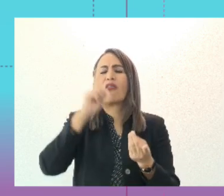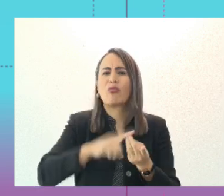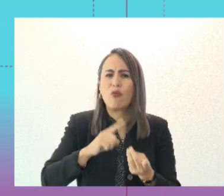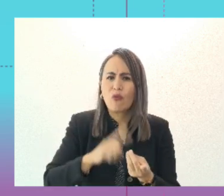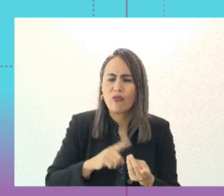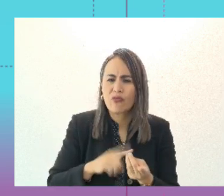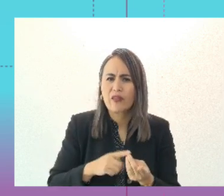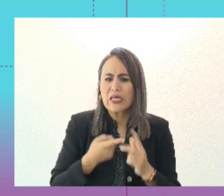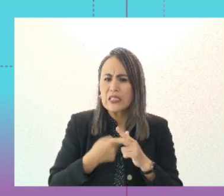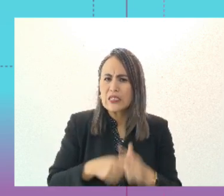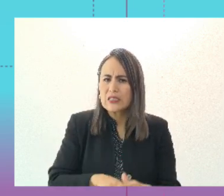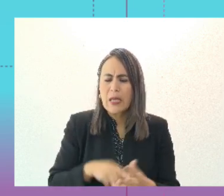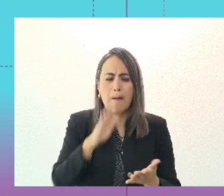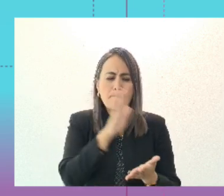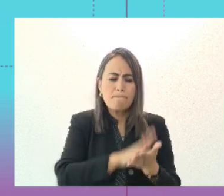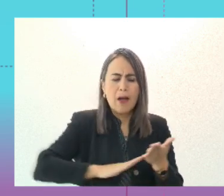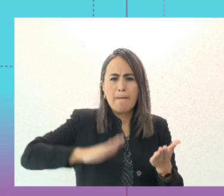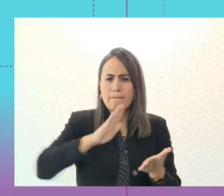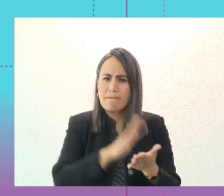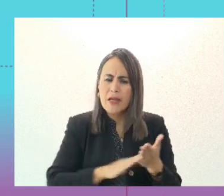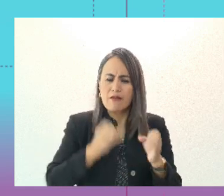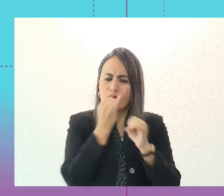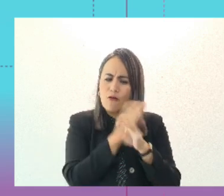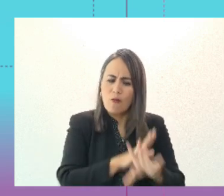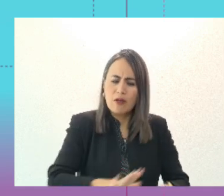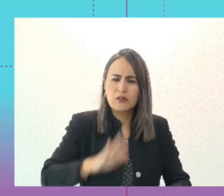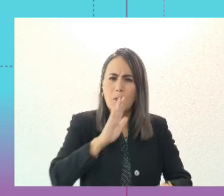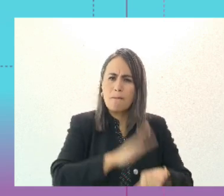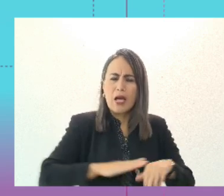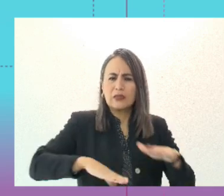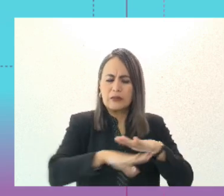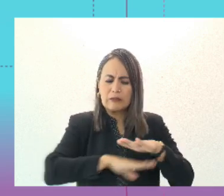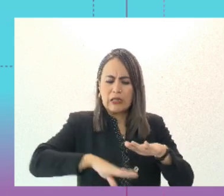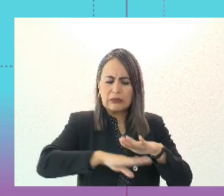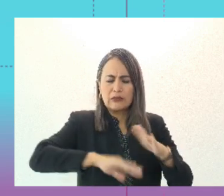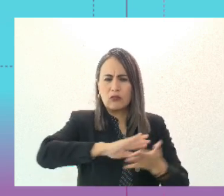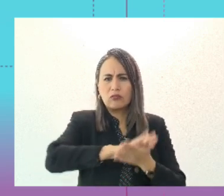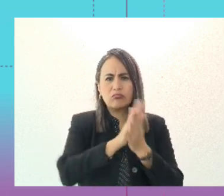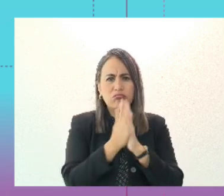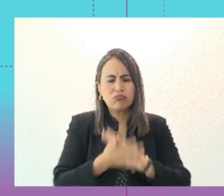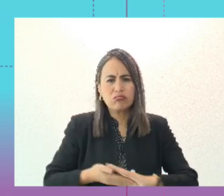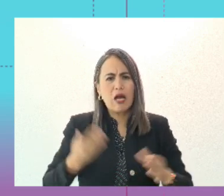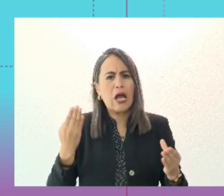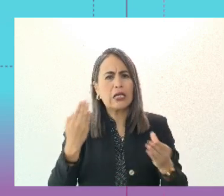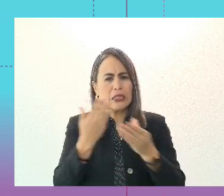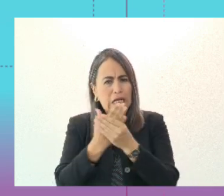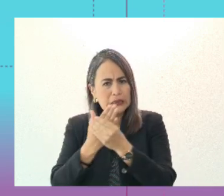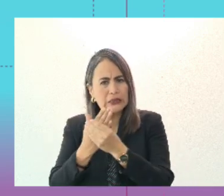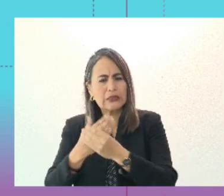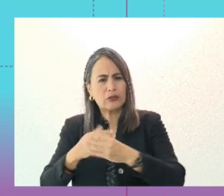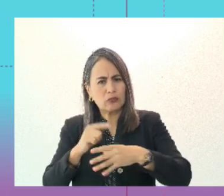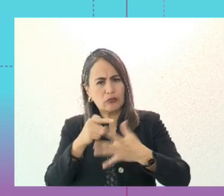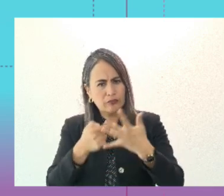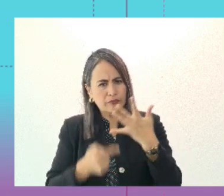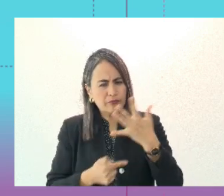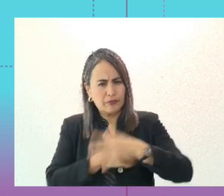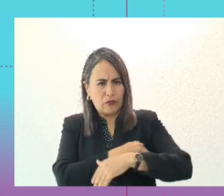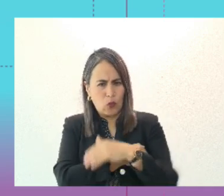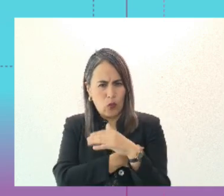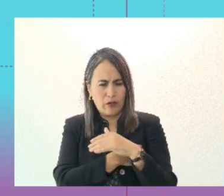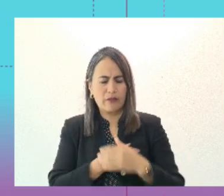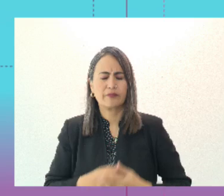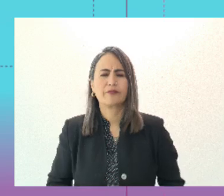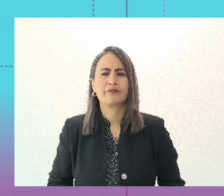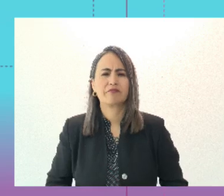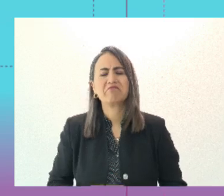está en los elementos más básicos que son los archivos, ¿sí? Con esta idea en mente, insisto, hago un